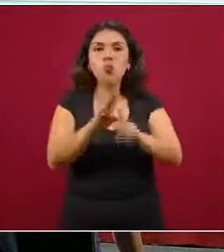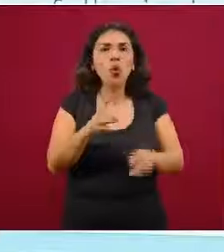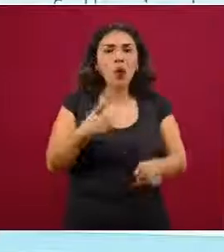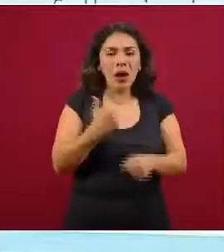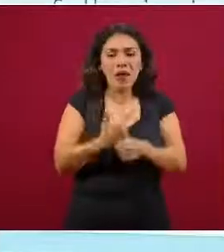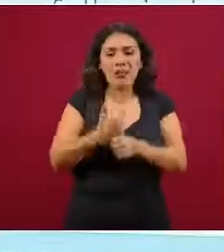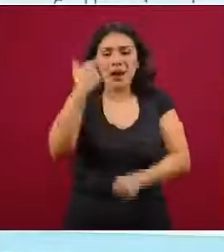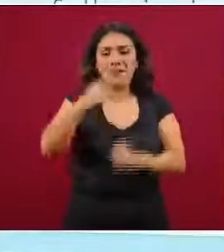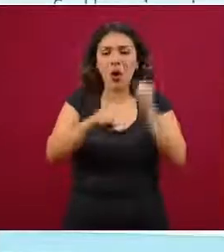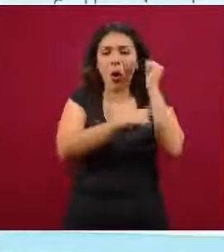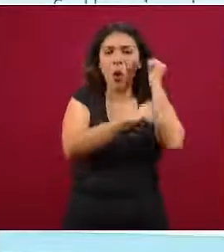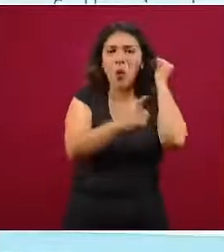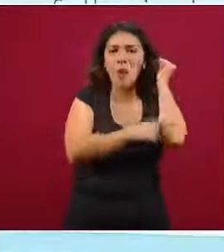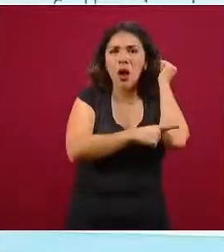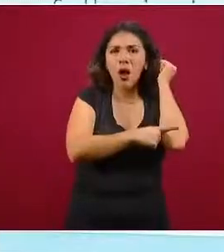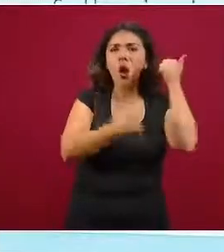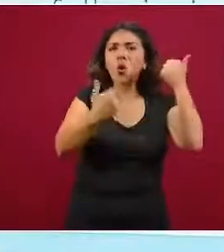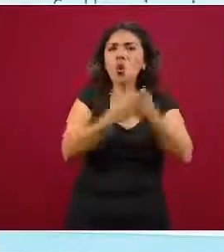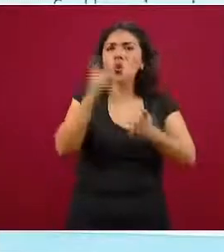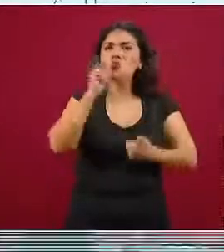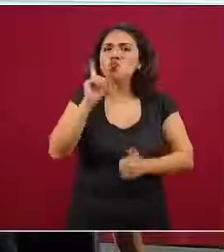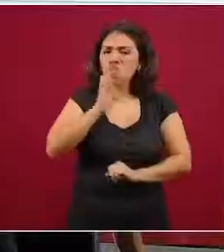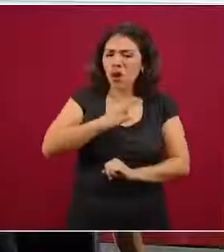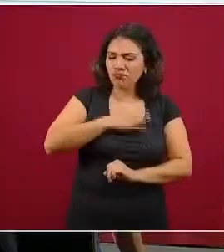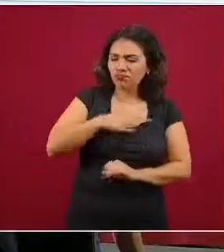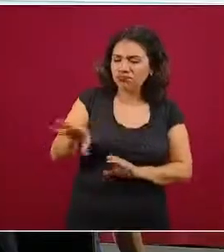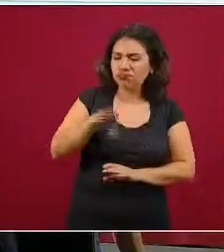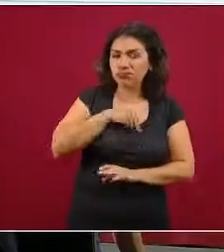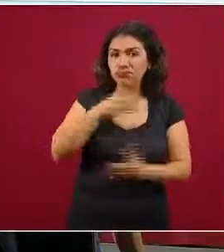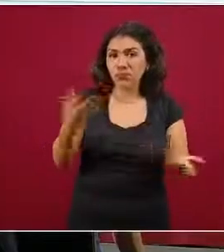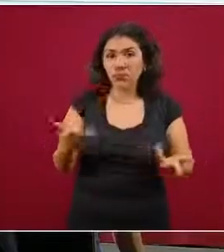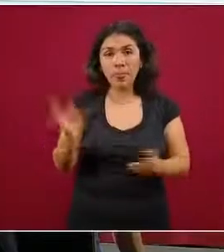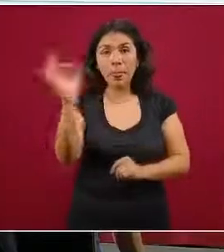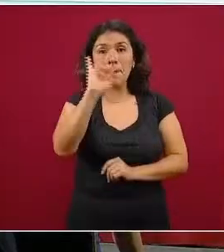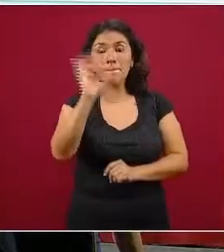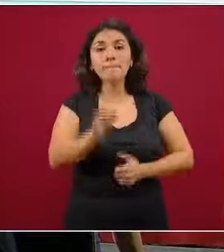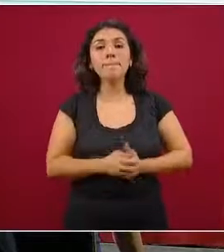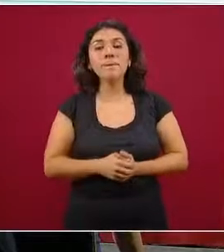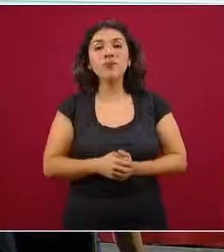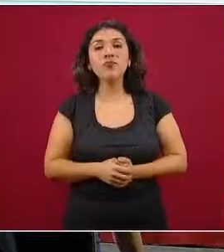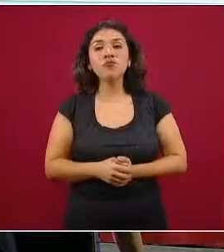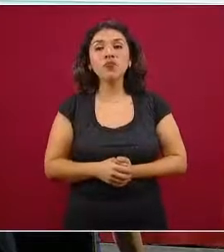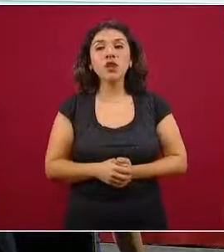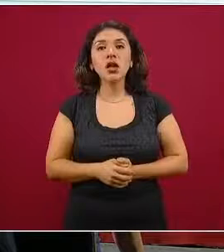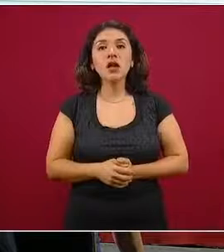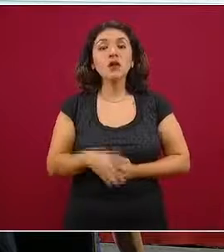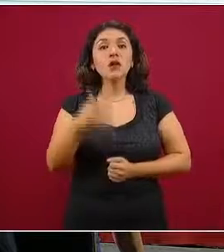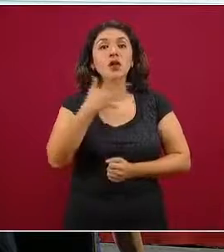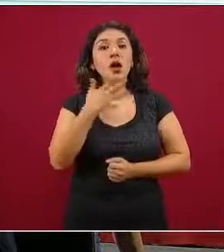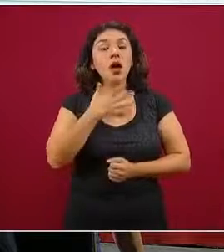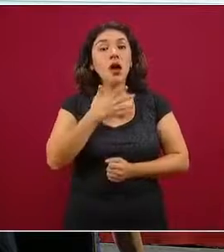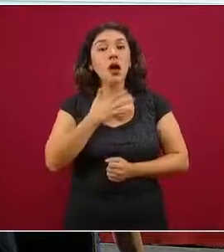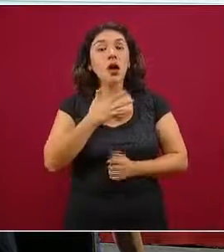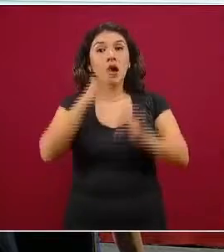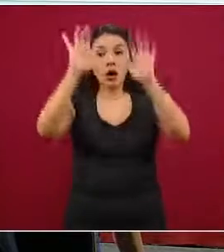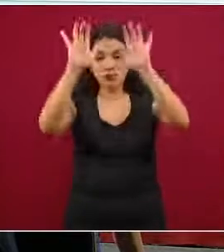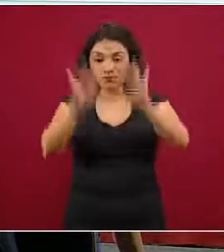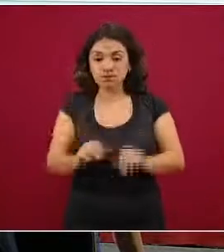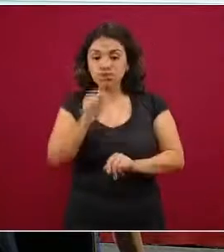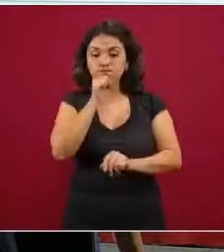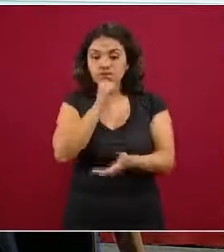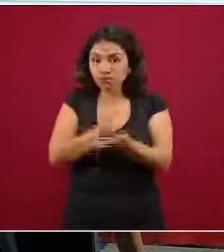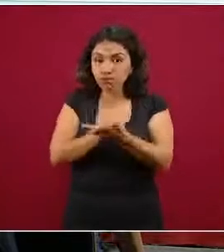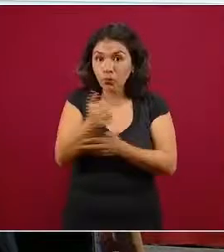el embarazo en estas mujeres. El tener una causa de muerte dictaminada nos